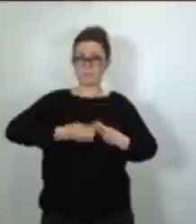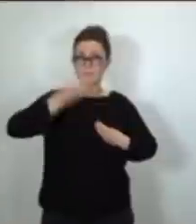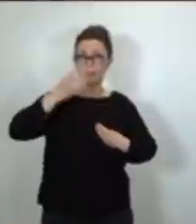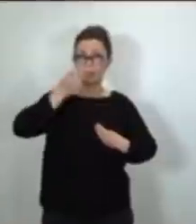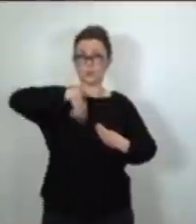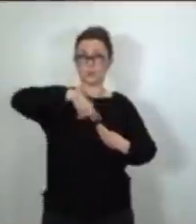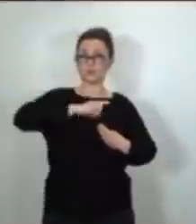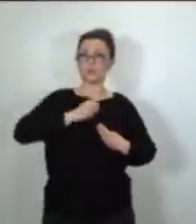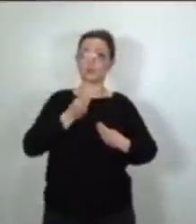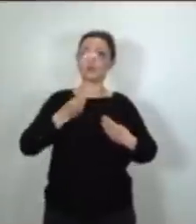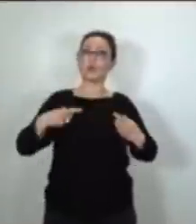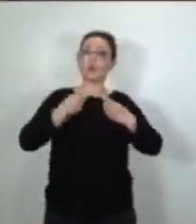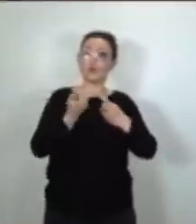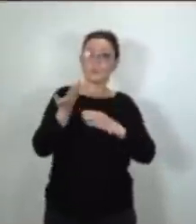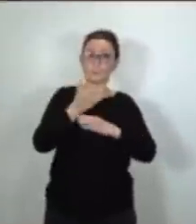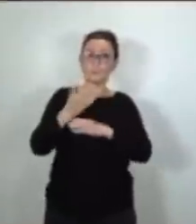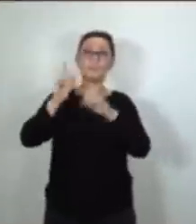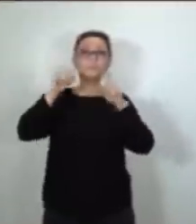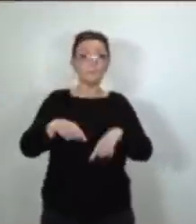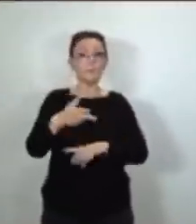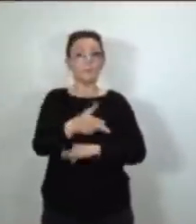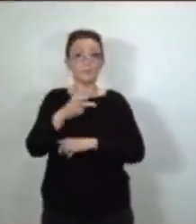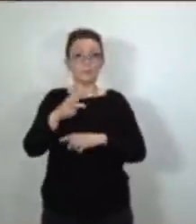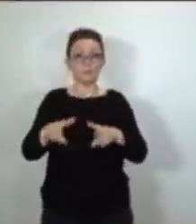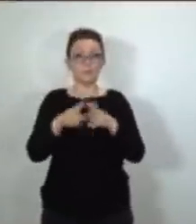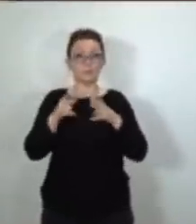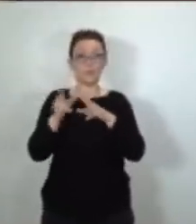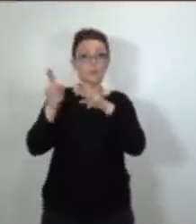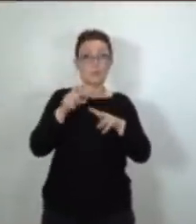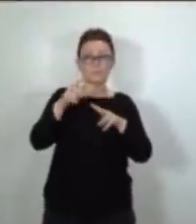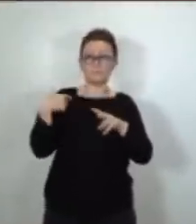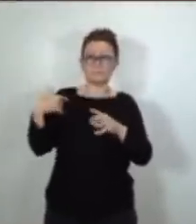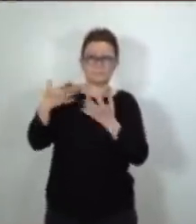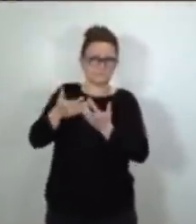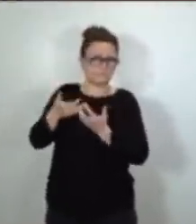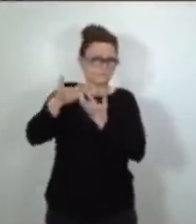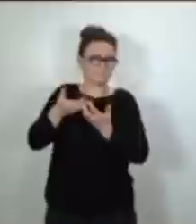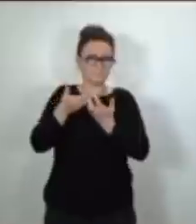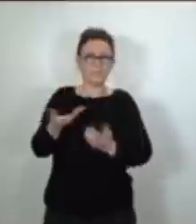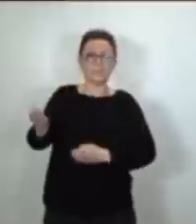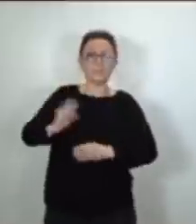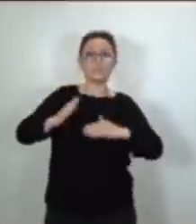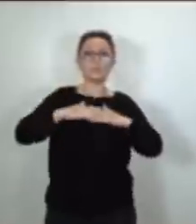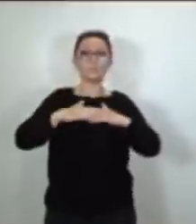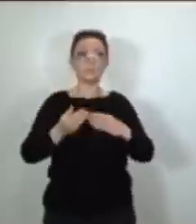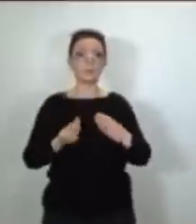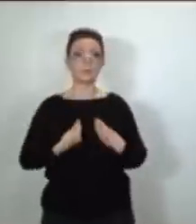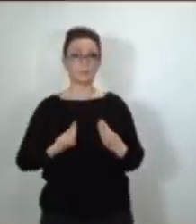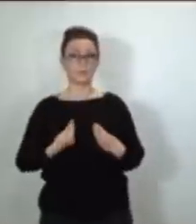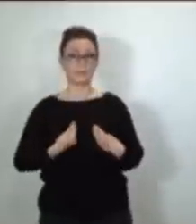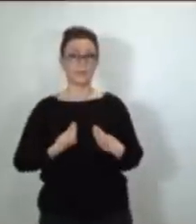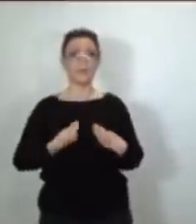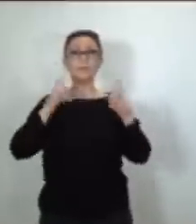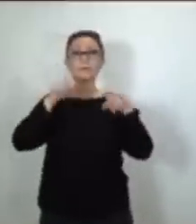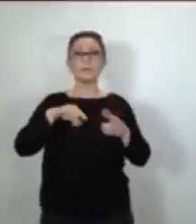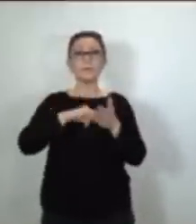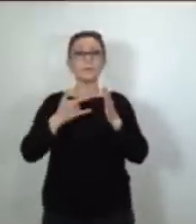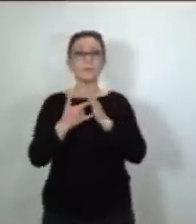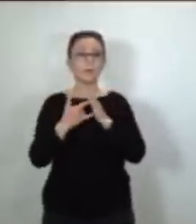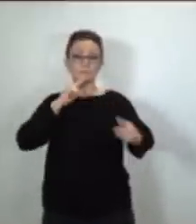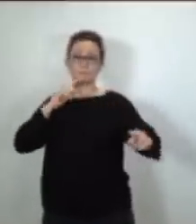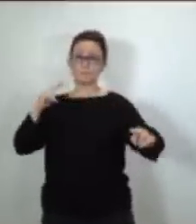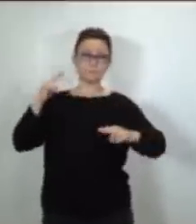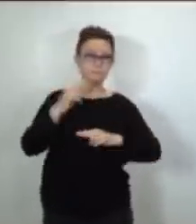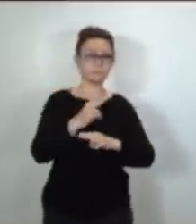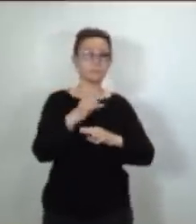a las mejoras pendientes en ese nuevo derecho social que peleaste sin descanso, el ingreso mínimo vital, pasando por el plan de choque para